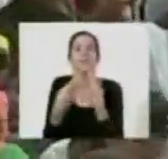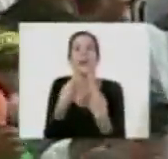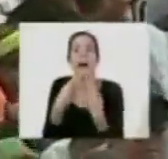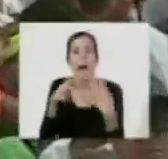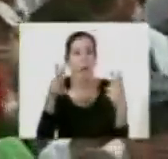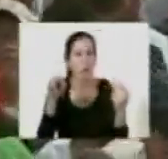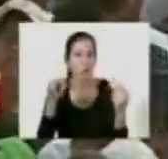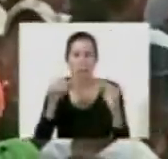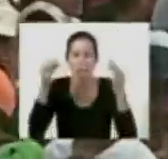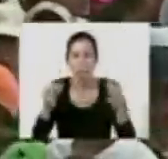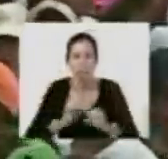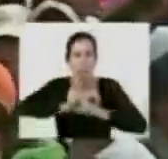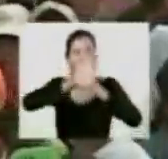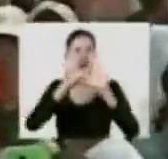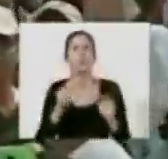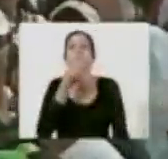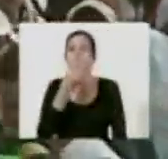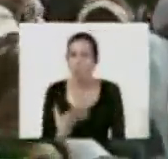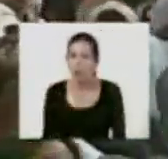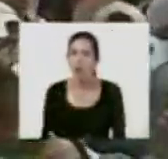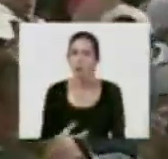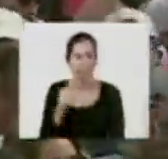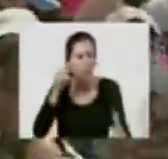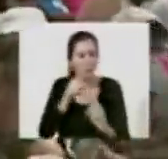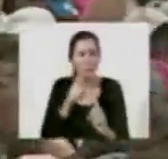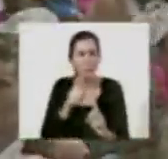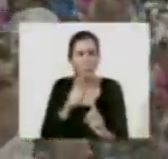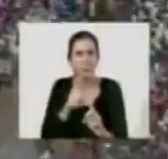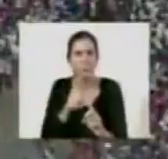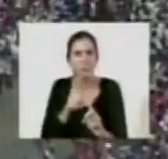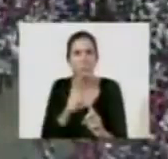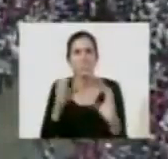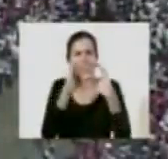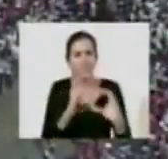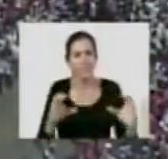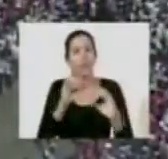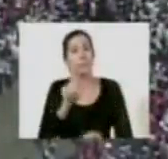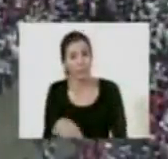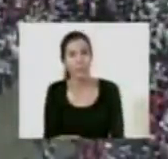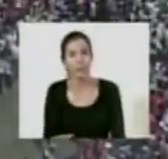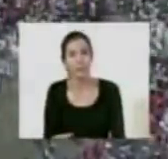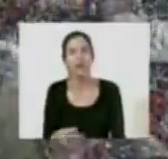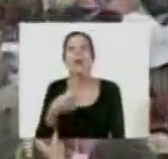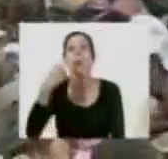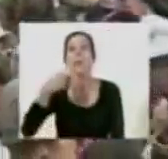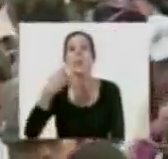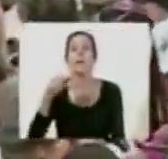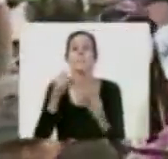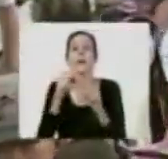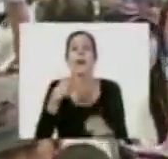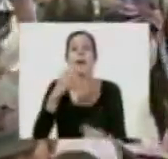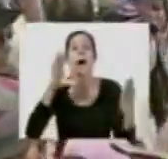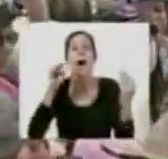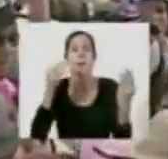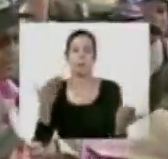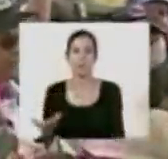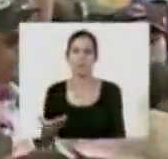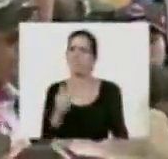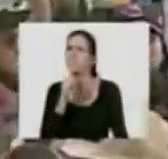sincero, efectivo, objetivo y científico con la palabra. ¿Y quién más de la